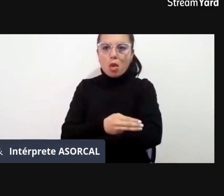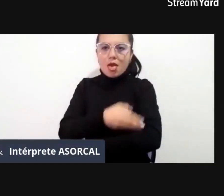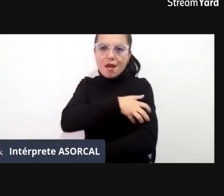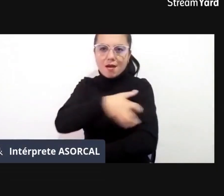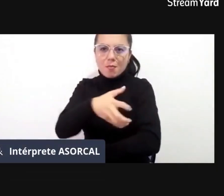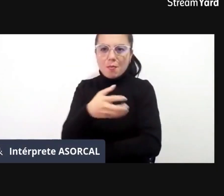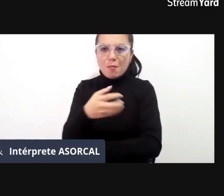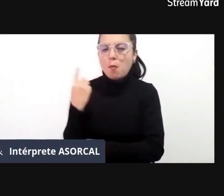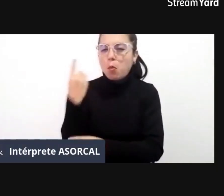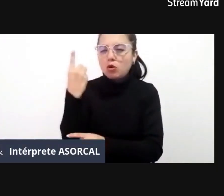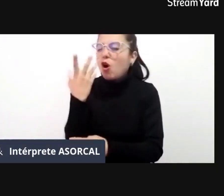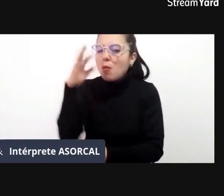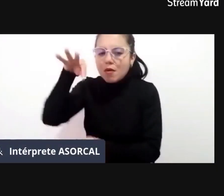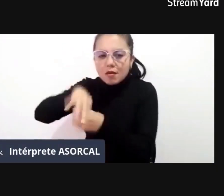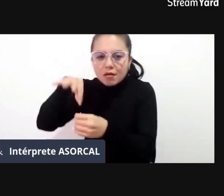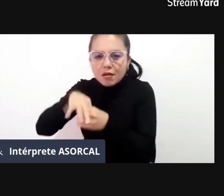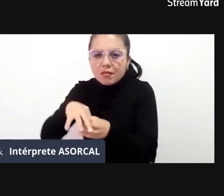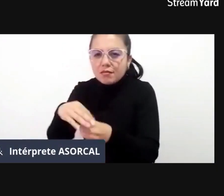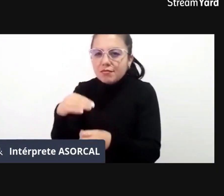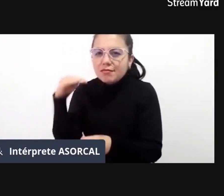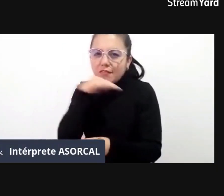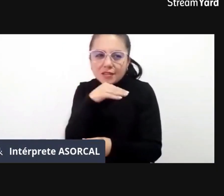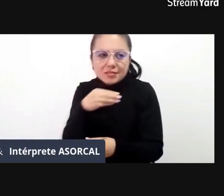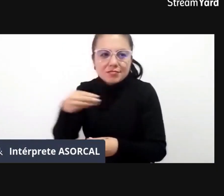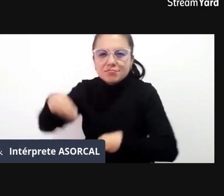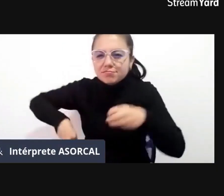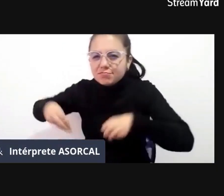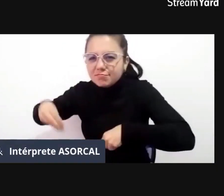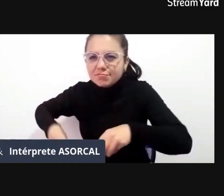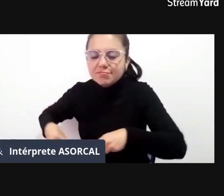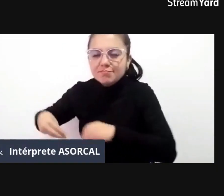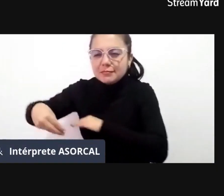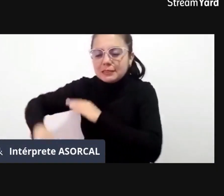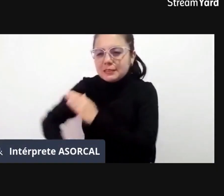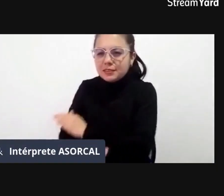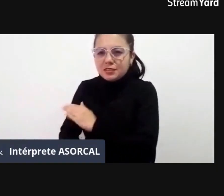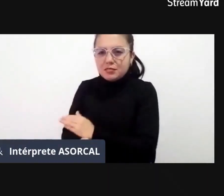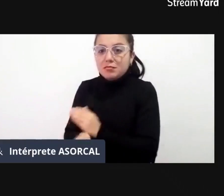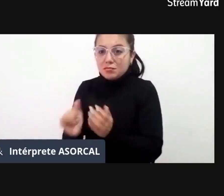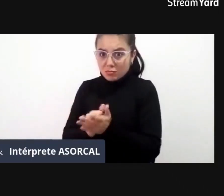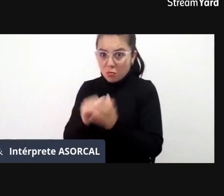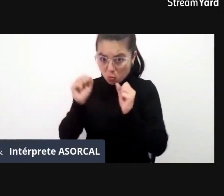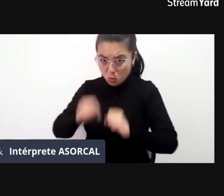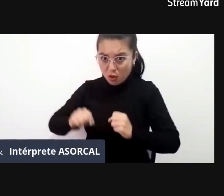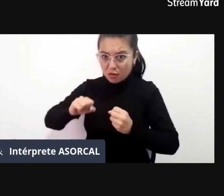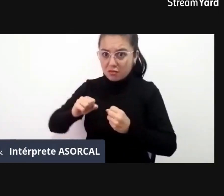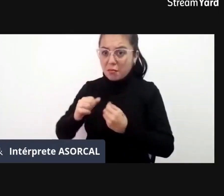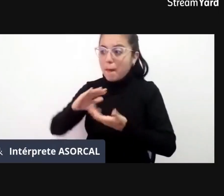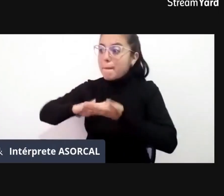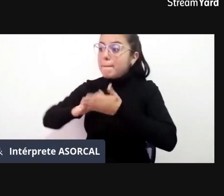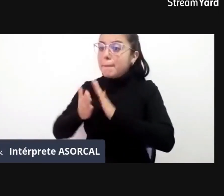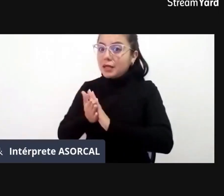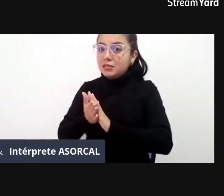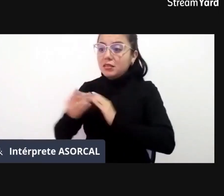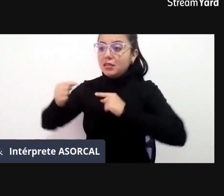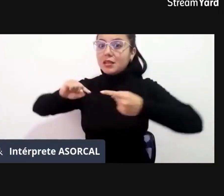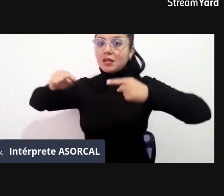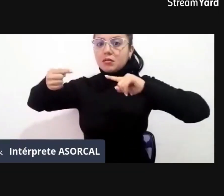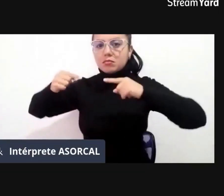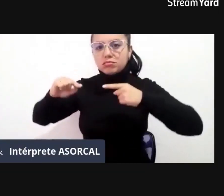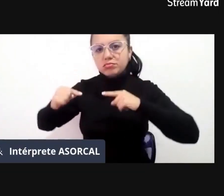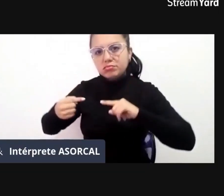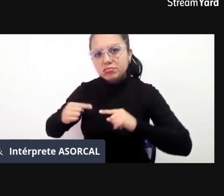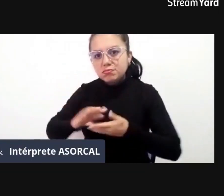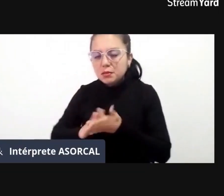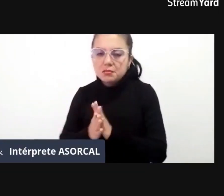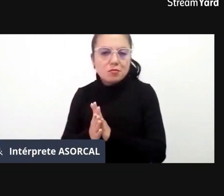fraudulentas, hay que decirlo, cerrando todo espacio para el disenso pacífico y poniendo en evidencia la debilidad